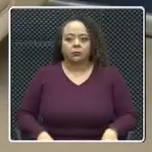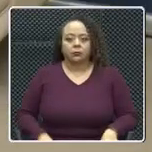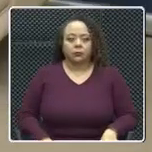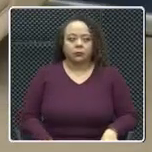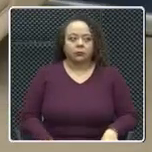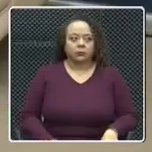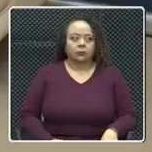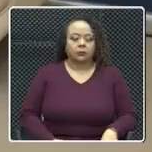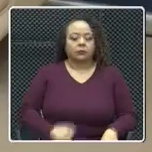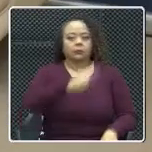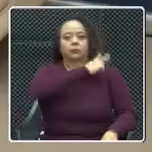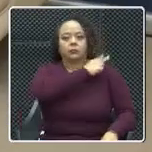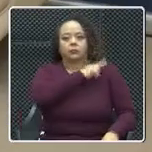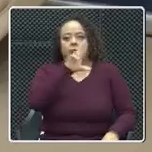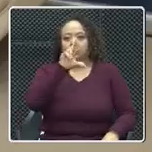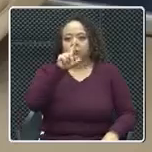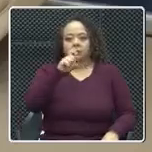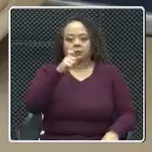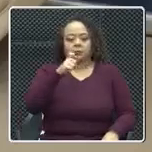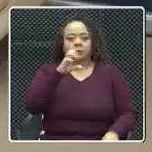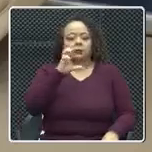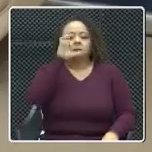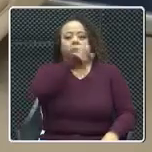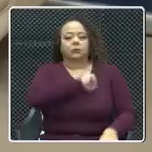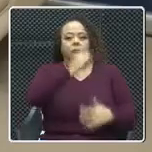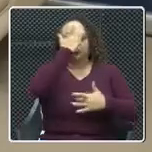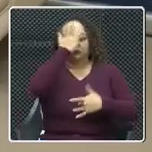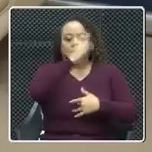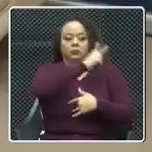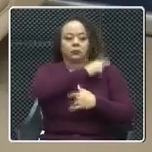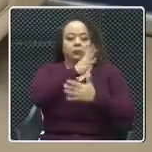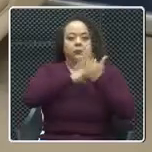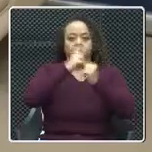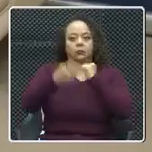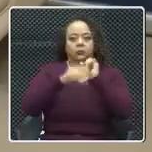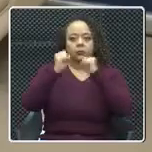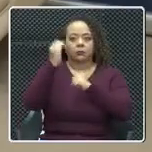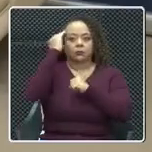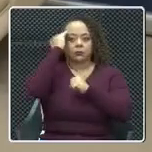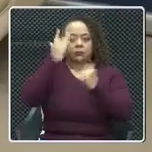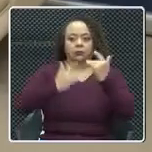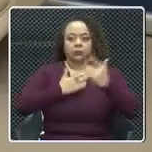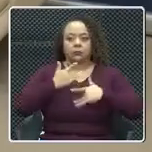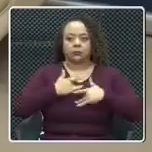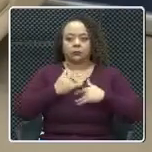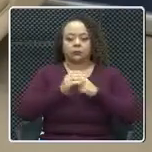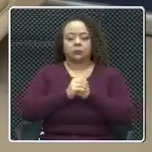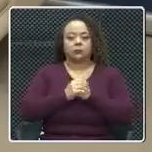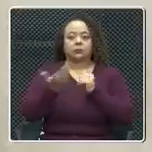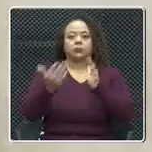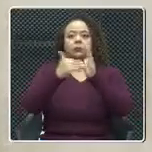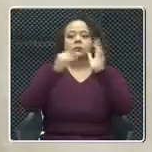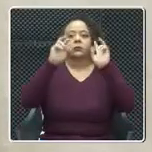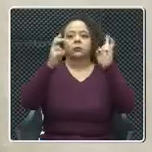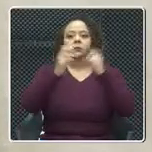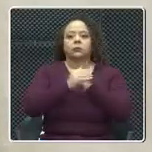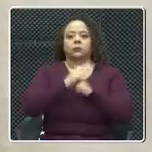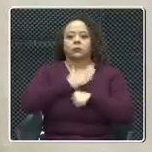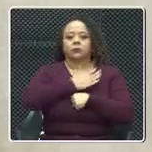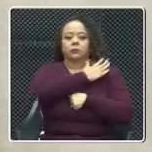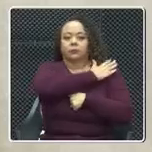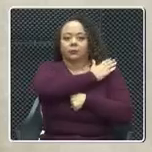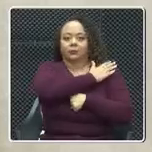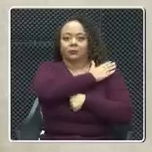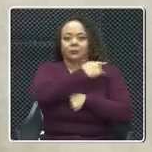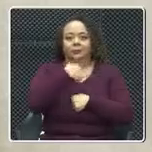El patrono no necesariamente tiene que reconocer la enfermedad, ¿verdad? Okay. El patrono a veces lo que puede conocer son los síntomas. Okay. Volvemos al tema de mi hombro, ¿verdad?